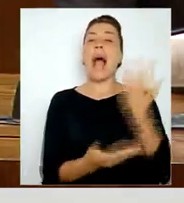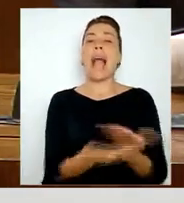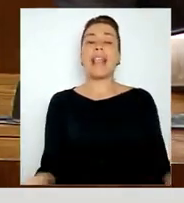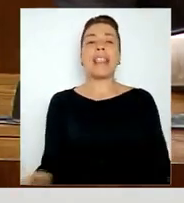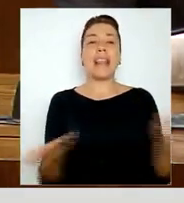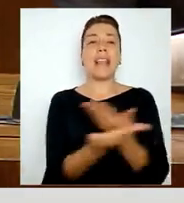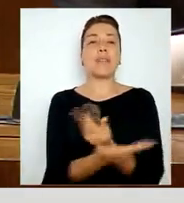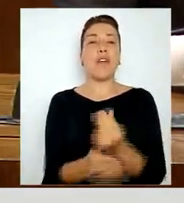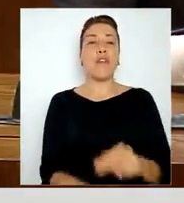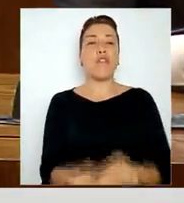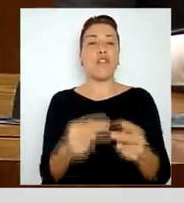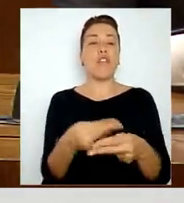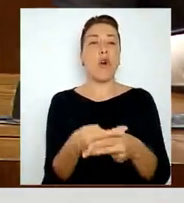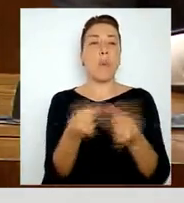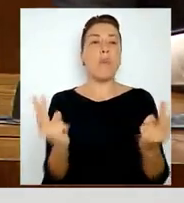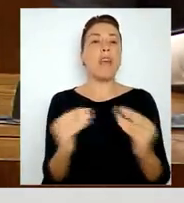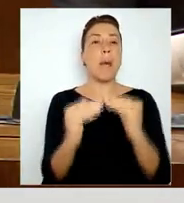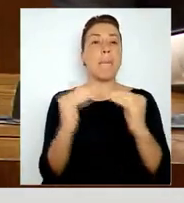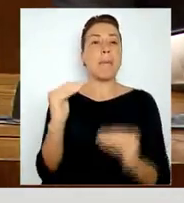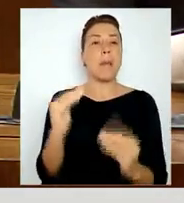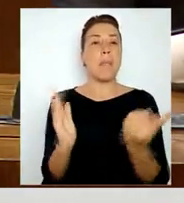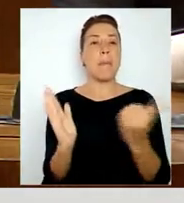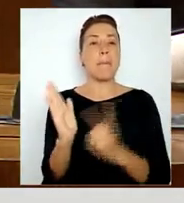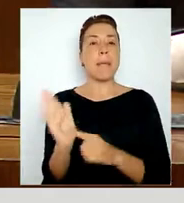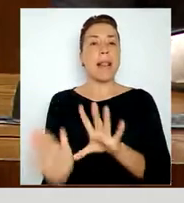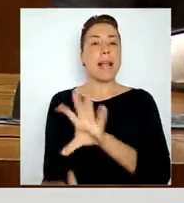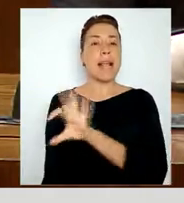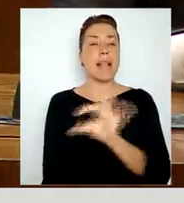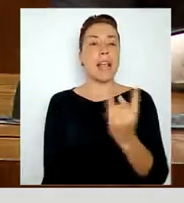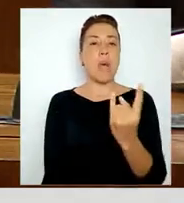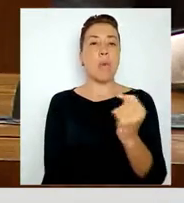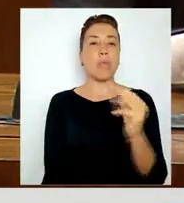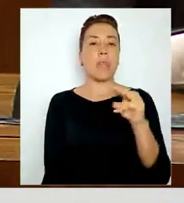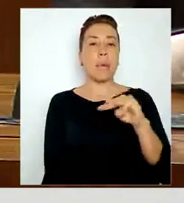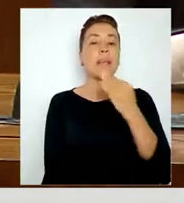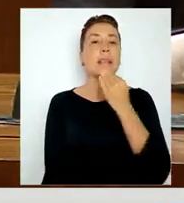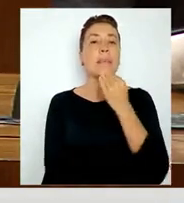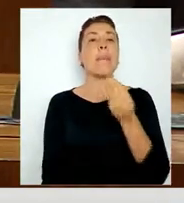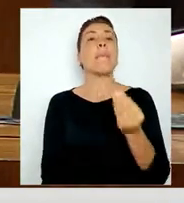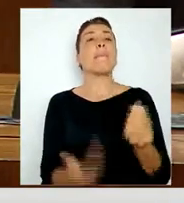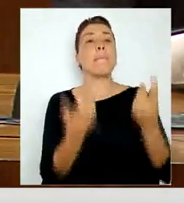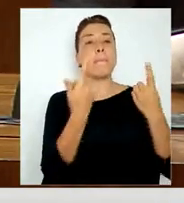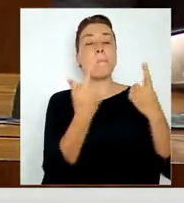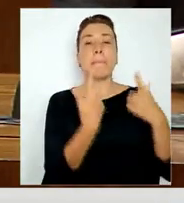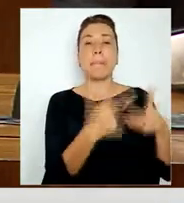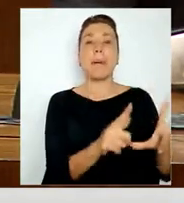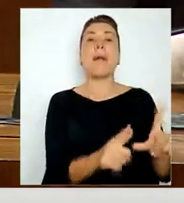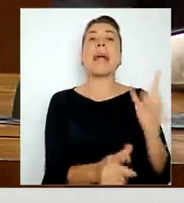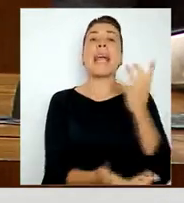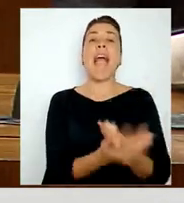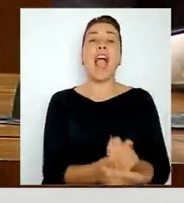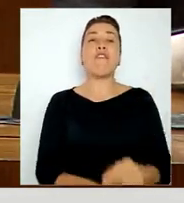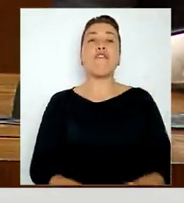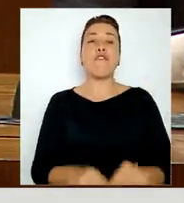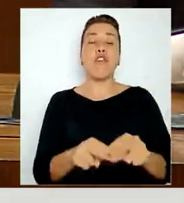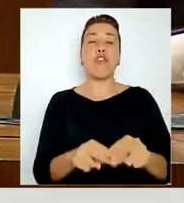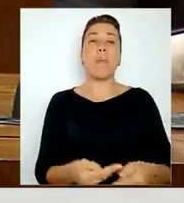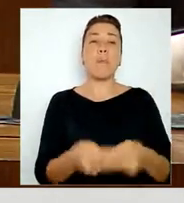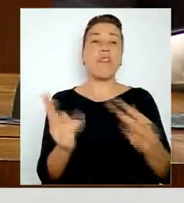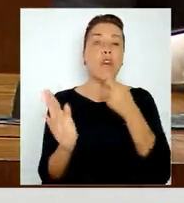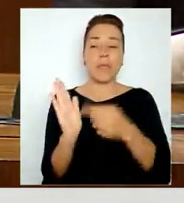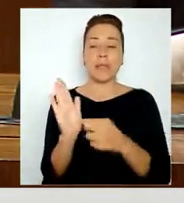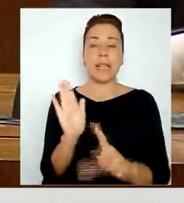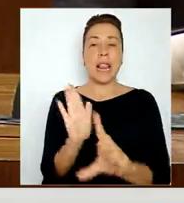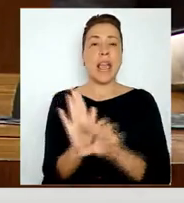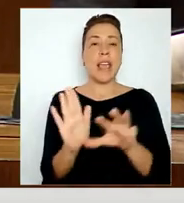inferiores a mil quinientas UTM y adicionalmente personas jurídicas receptoras fondos públicos establece la ley 19862